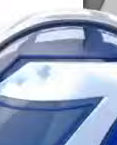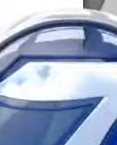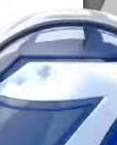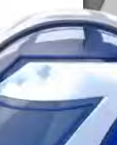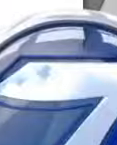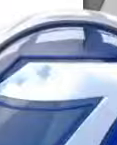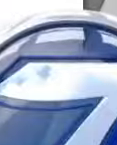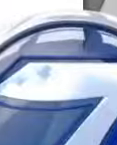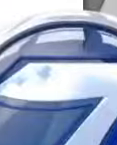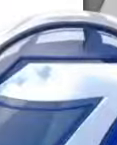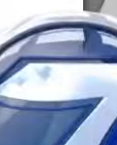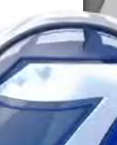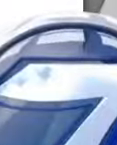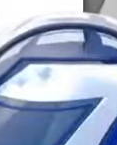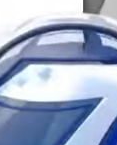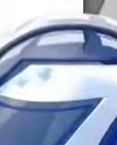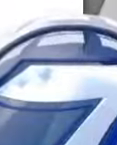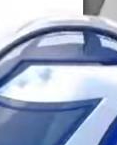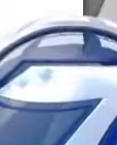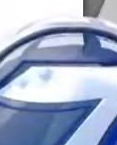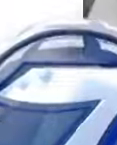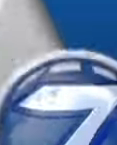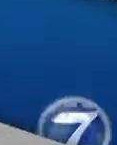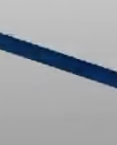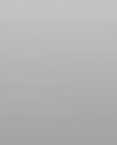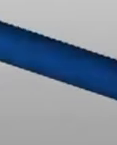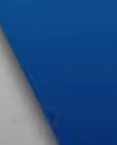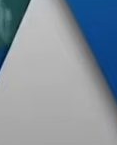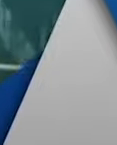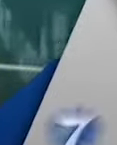cultural y lingüística a todos los guatemaltecos.